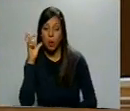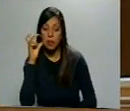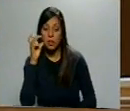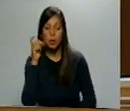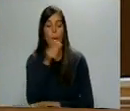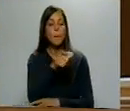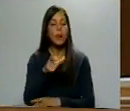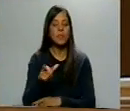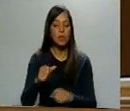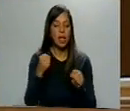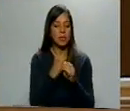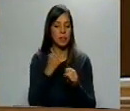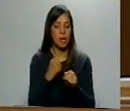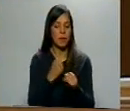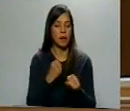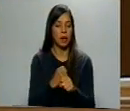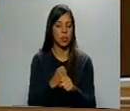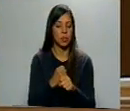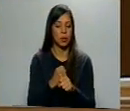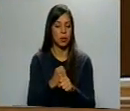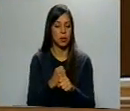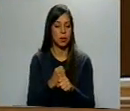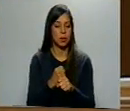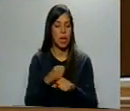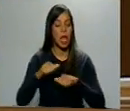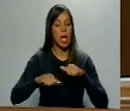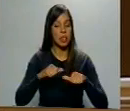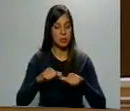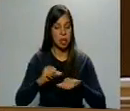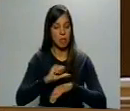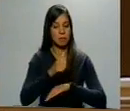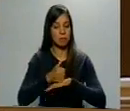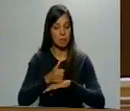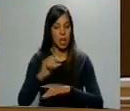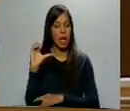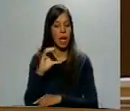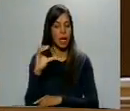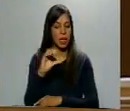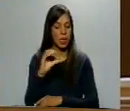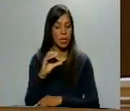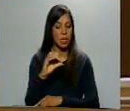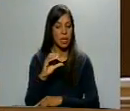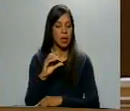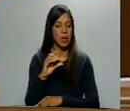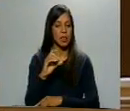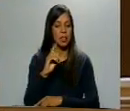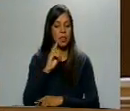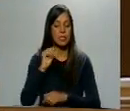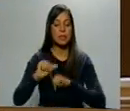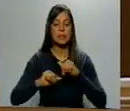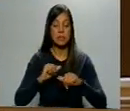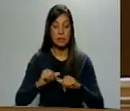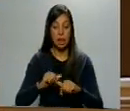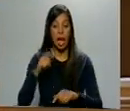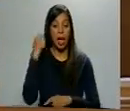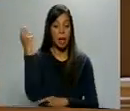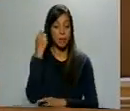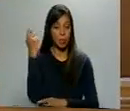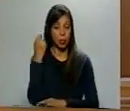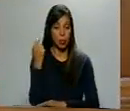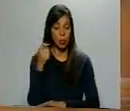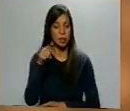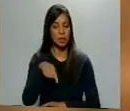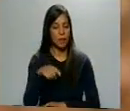de los trabajadores del área metropolitana de Caracas y del Distrito Metropolitano del